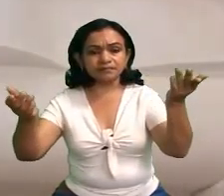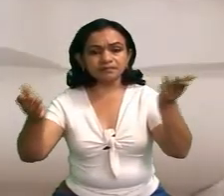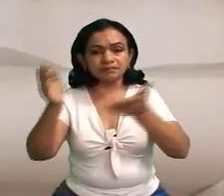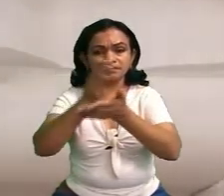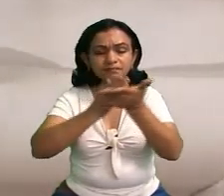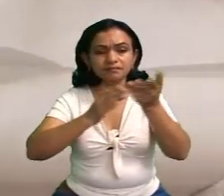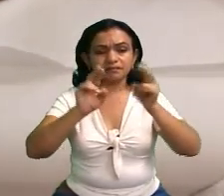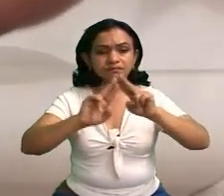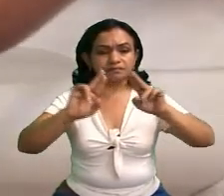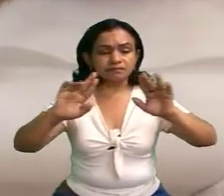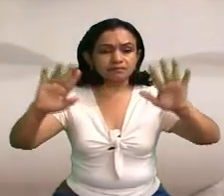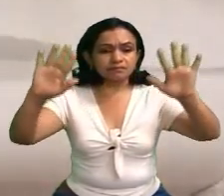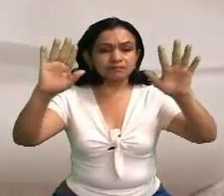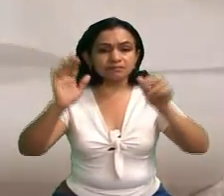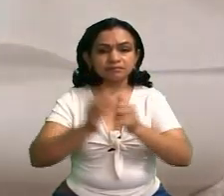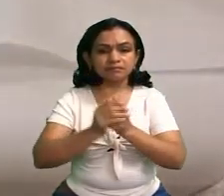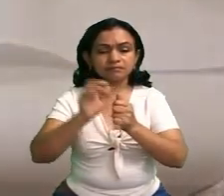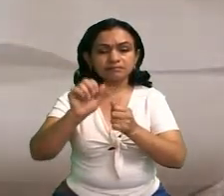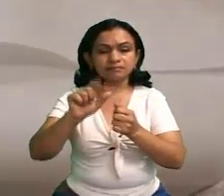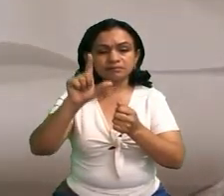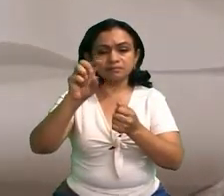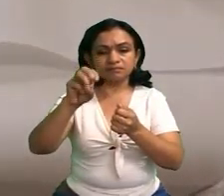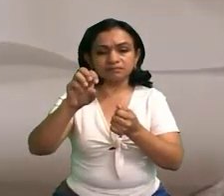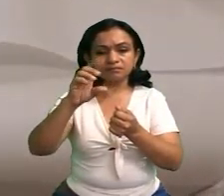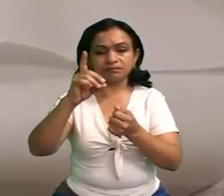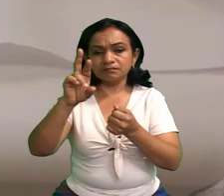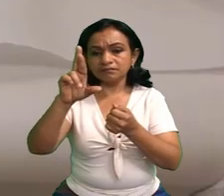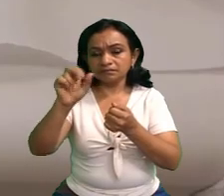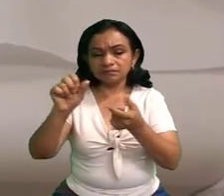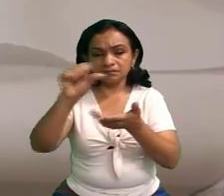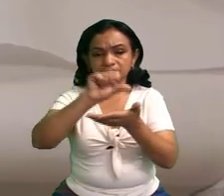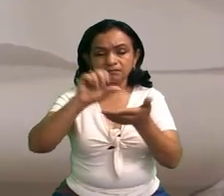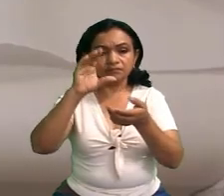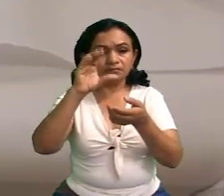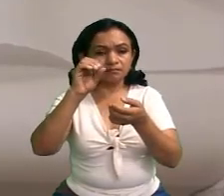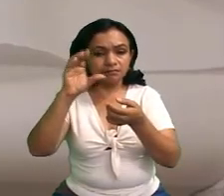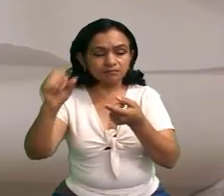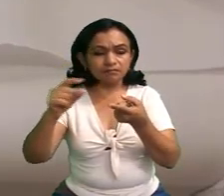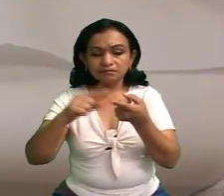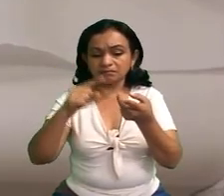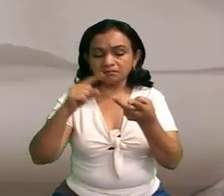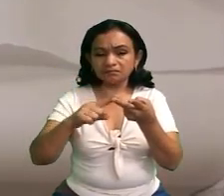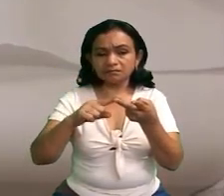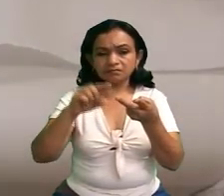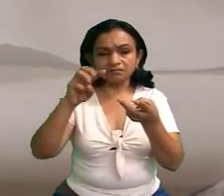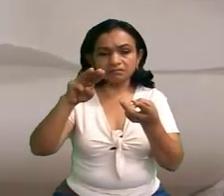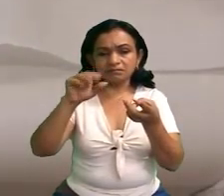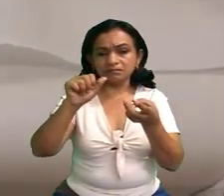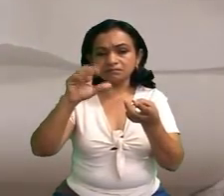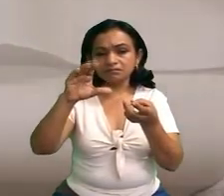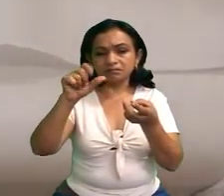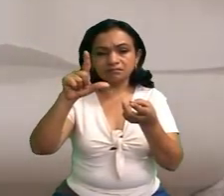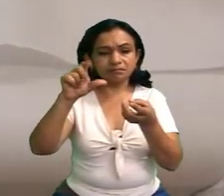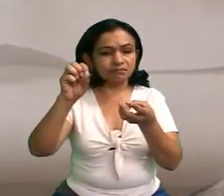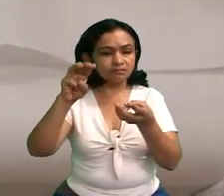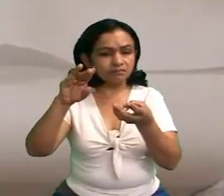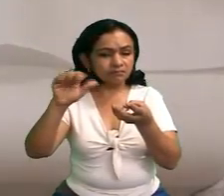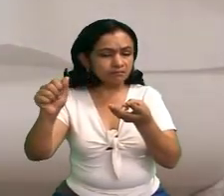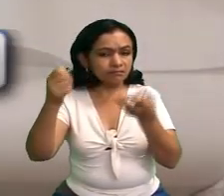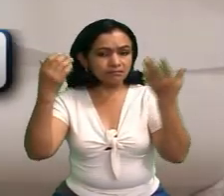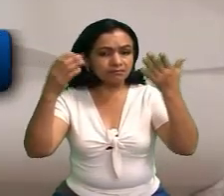productos naturales como almendra, como aceite de coco, macadamia y un sinnúmero